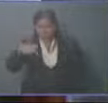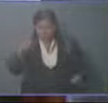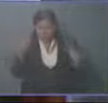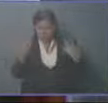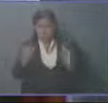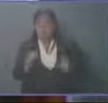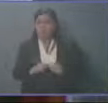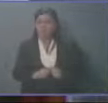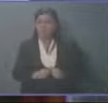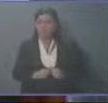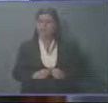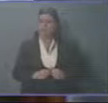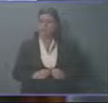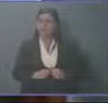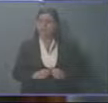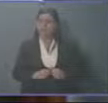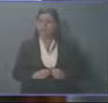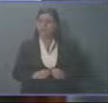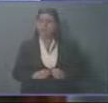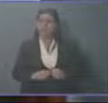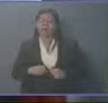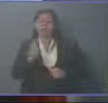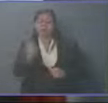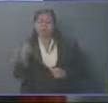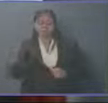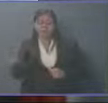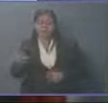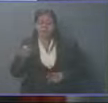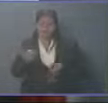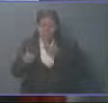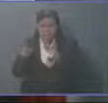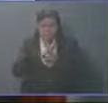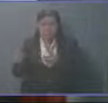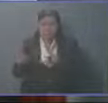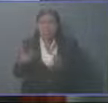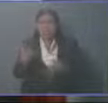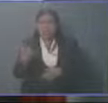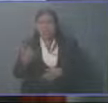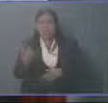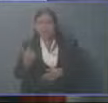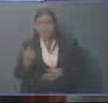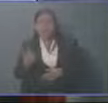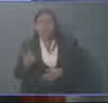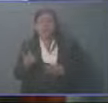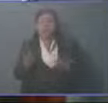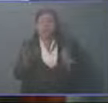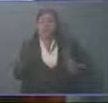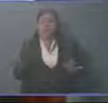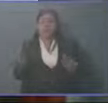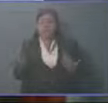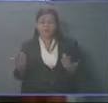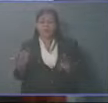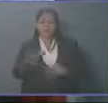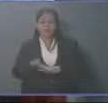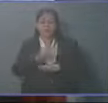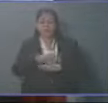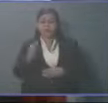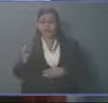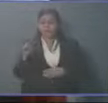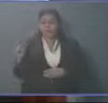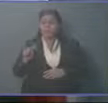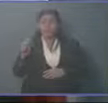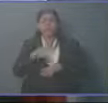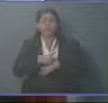tenemos hasta heridos por parte de la PNC, dadas las autorizaciones que aquí se